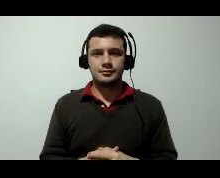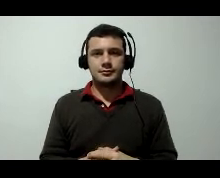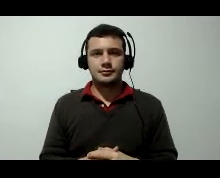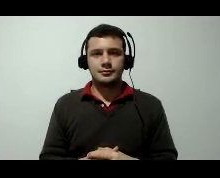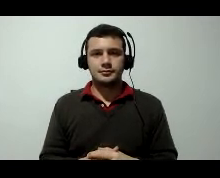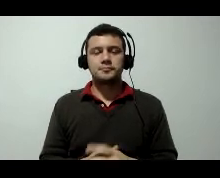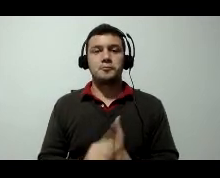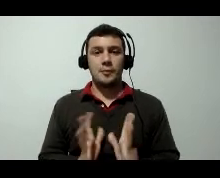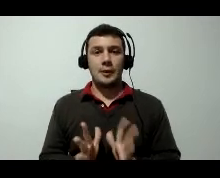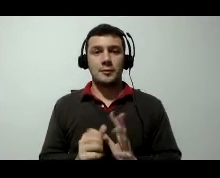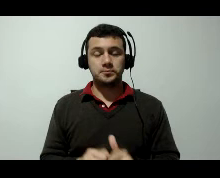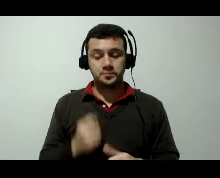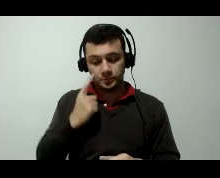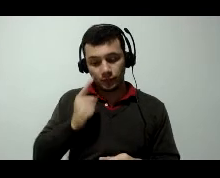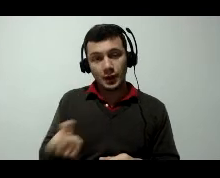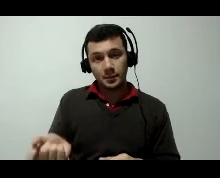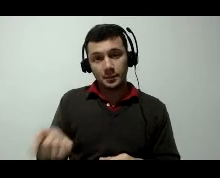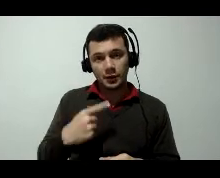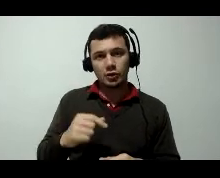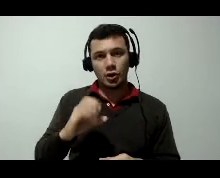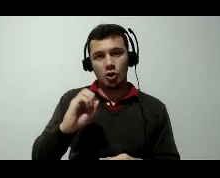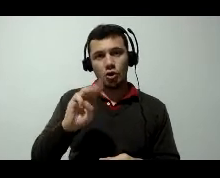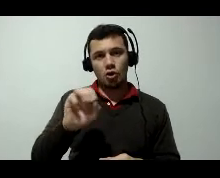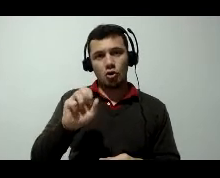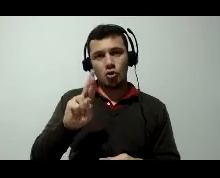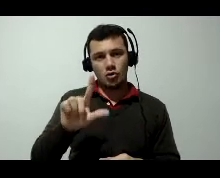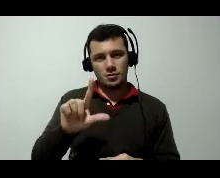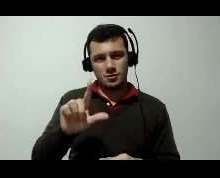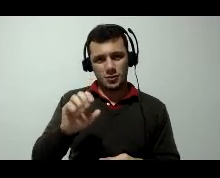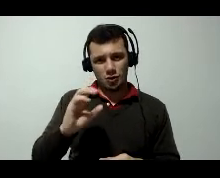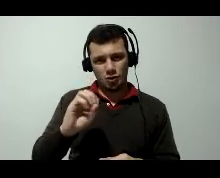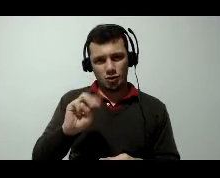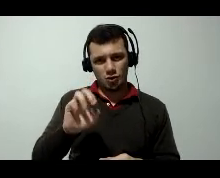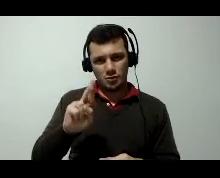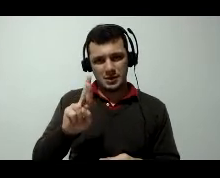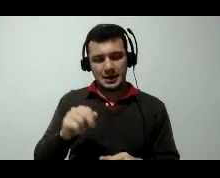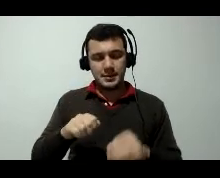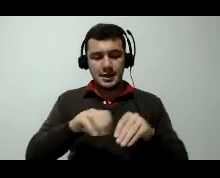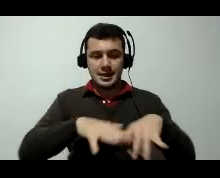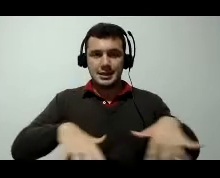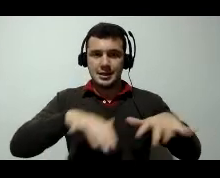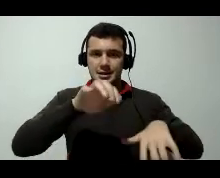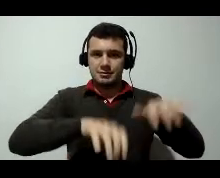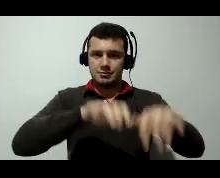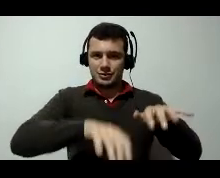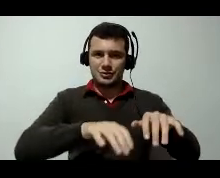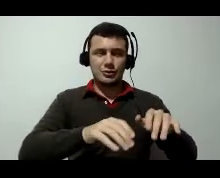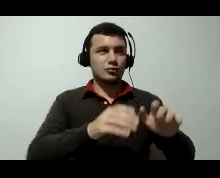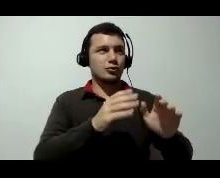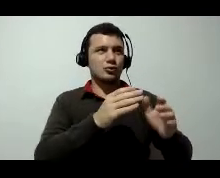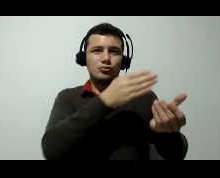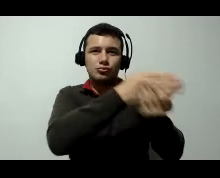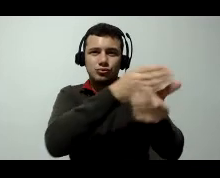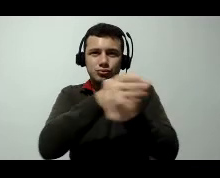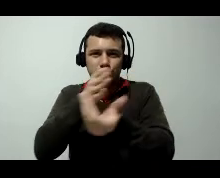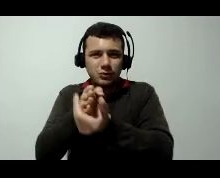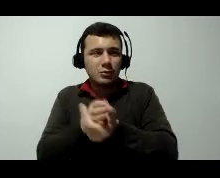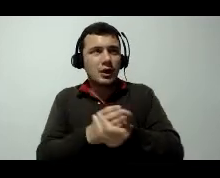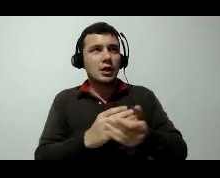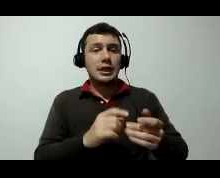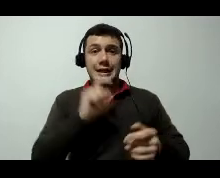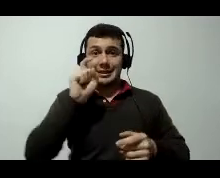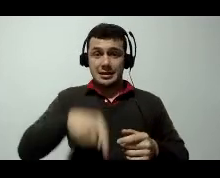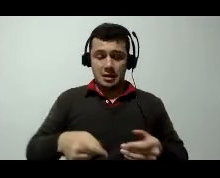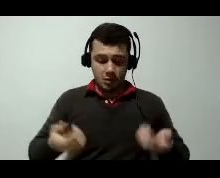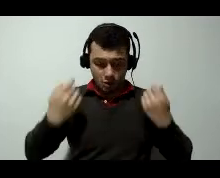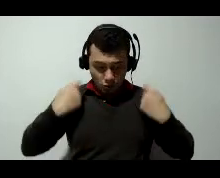Ok, aquí está otra vez la pregunta de Omar Galvis. Las áreas de archivo como procedimiento deben usar tapabocas, gafas, uniforme, bata y guantes.